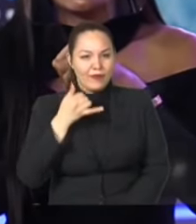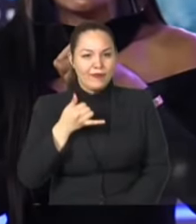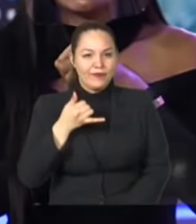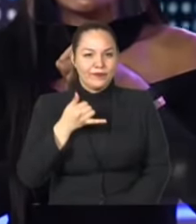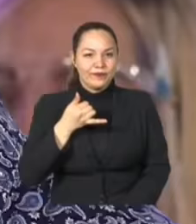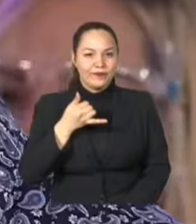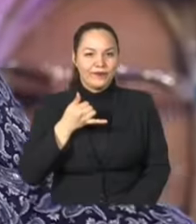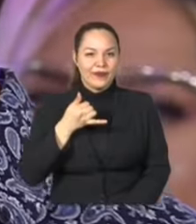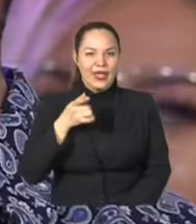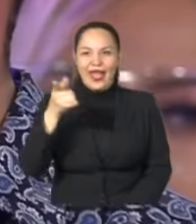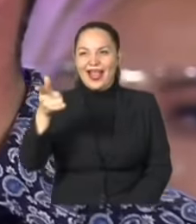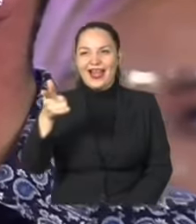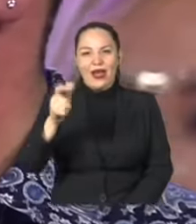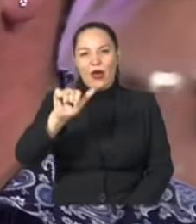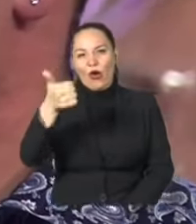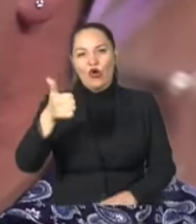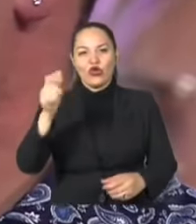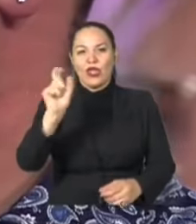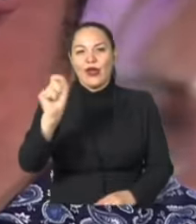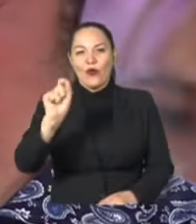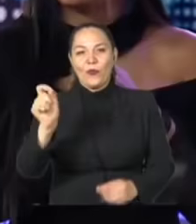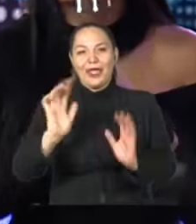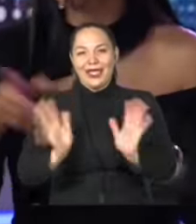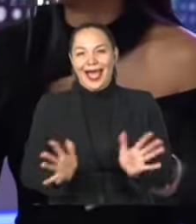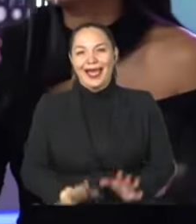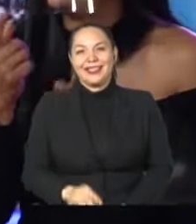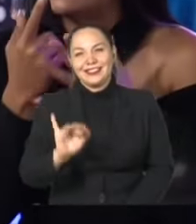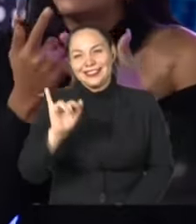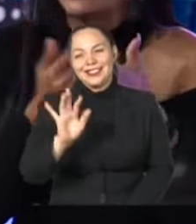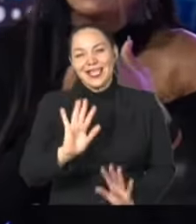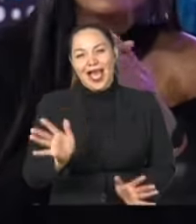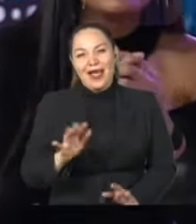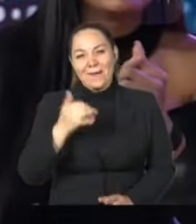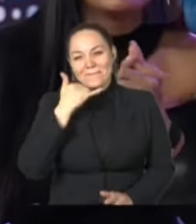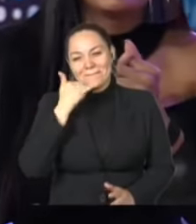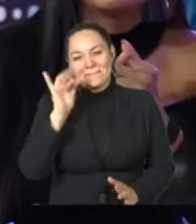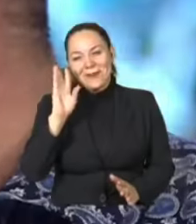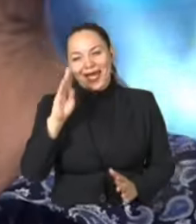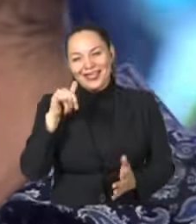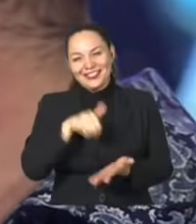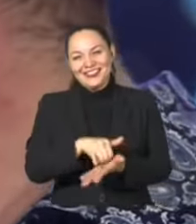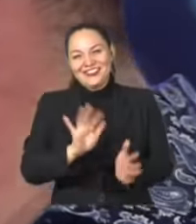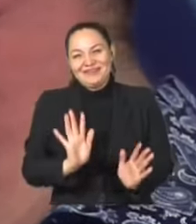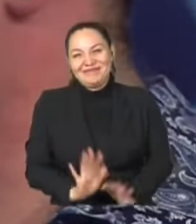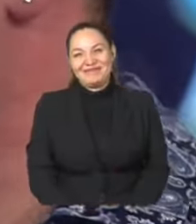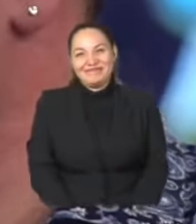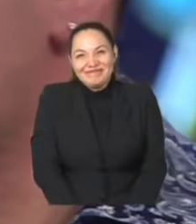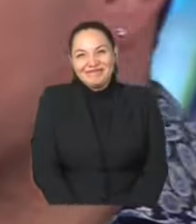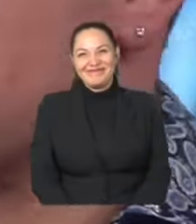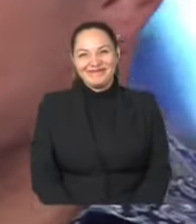No, ya tiene novia él. Sí. Ay, ya.